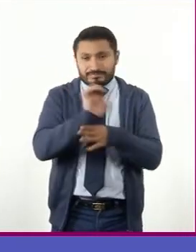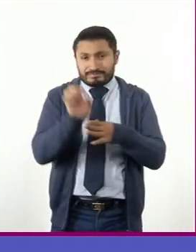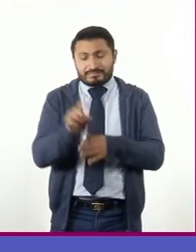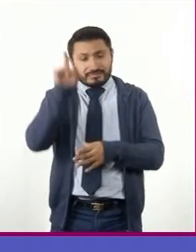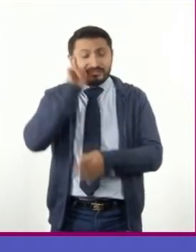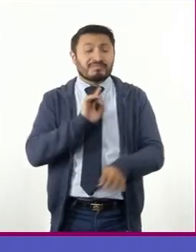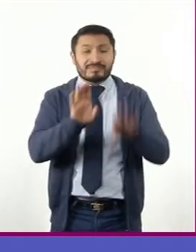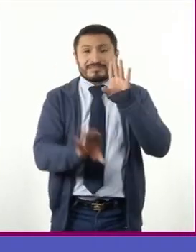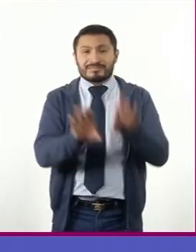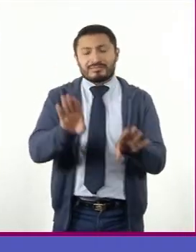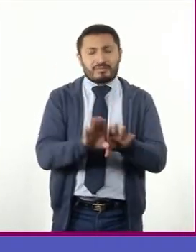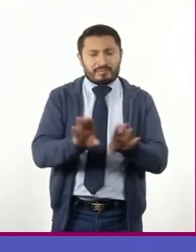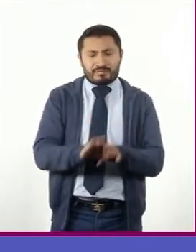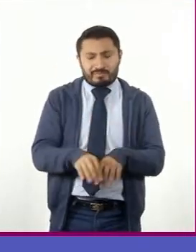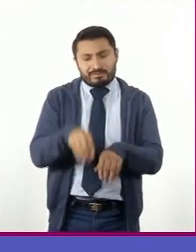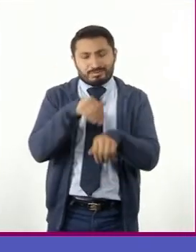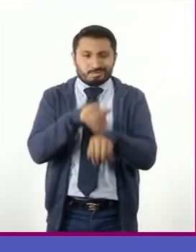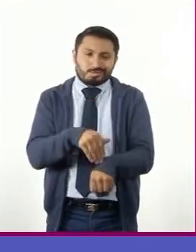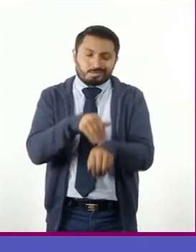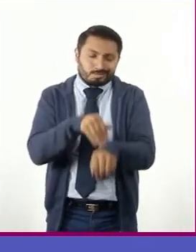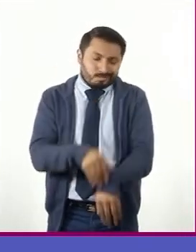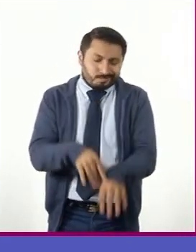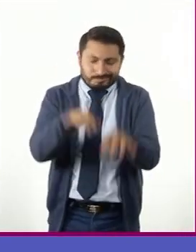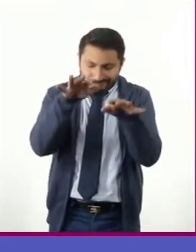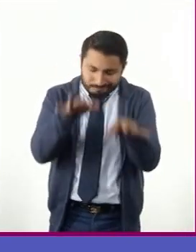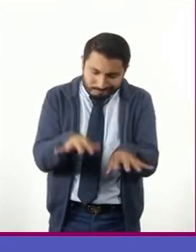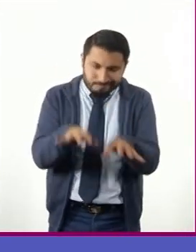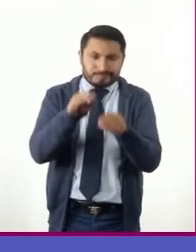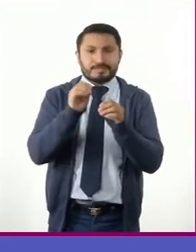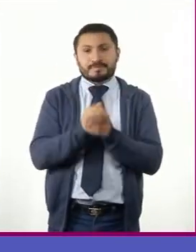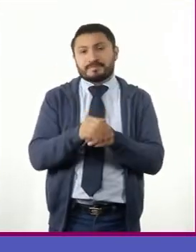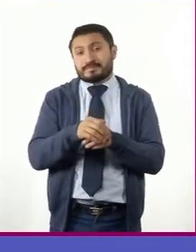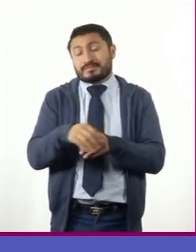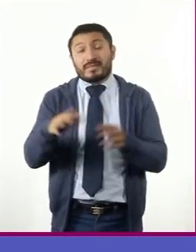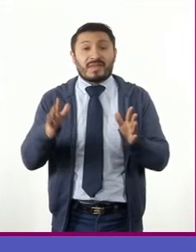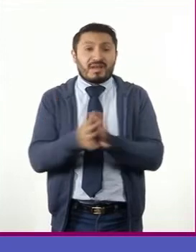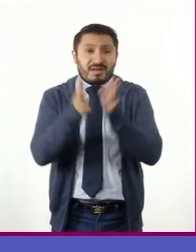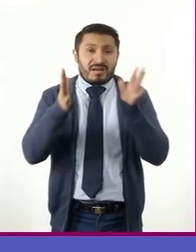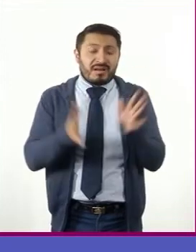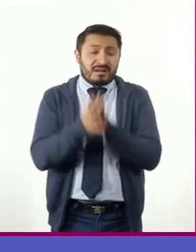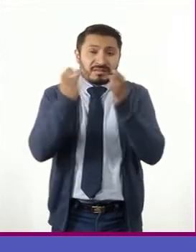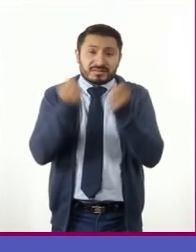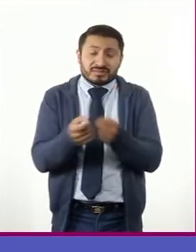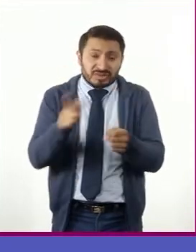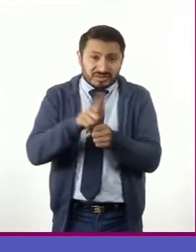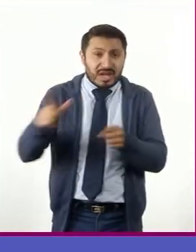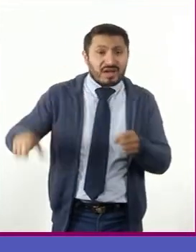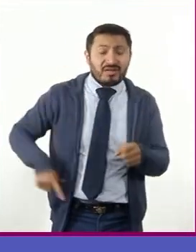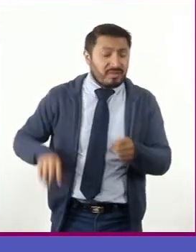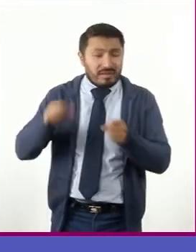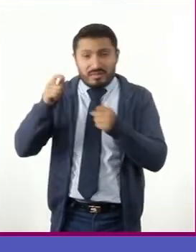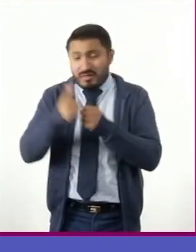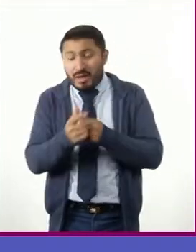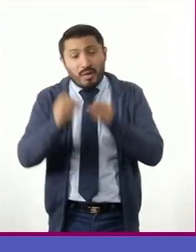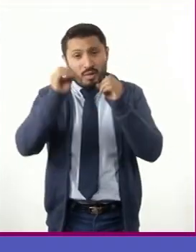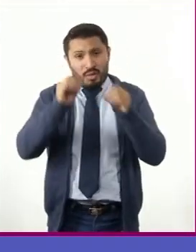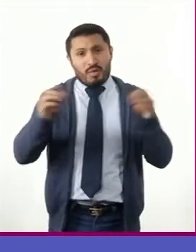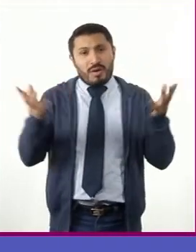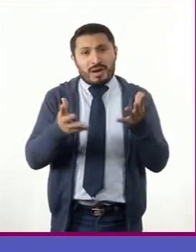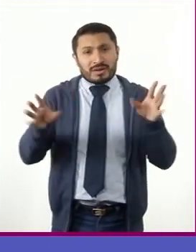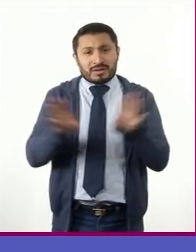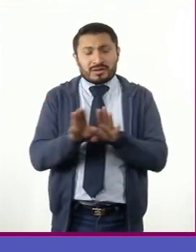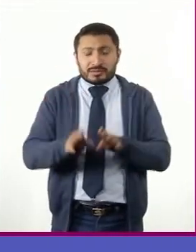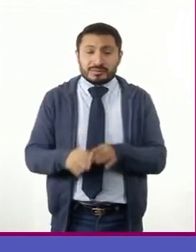estaban de alguna forma relegadas en ese sentido en cuanto a la participación social en el gobierno, o lo tenían que hacer de maneras más